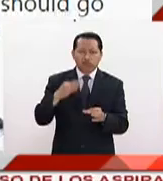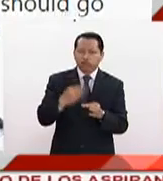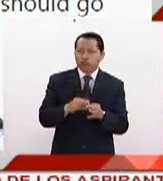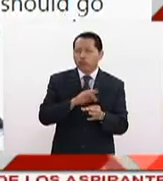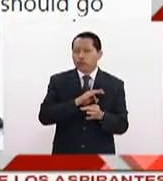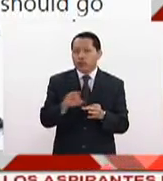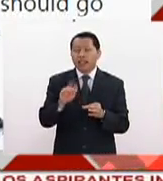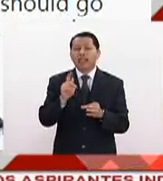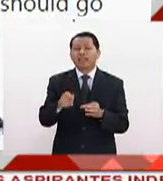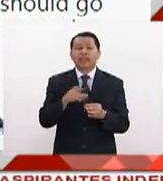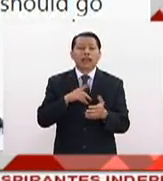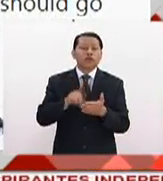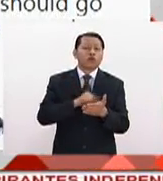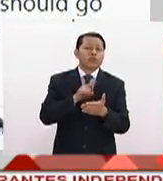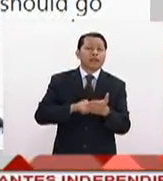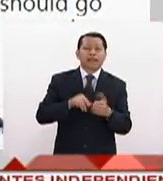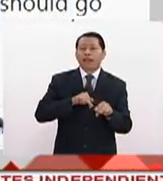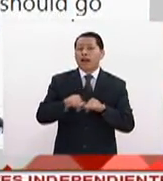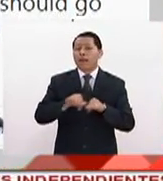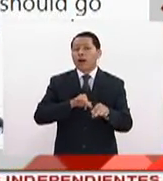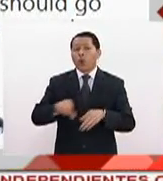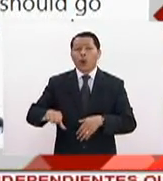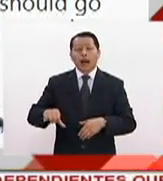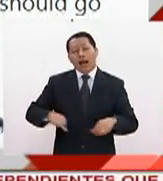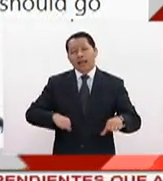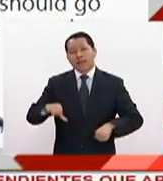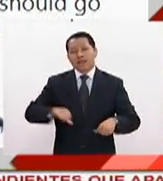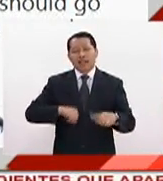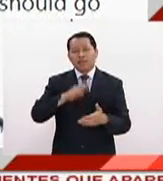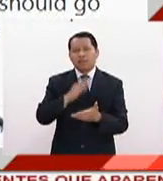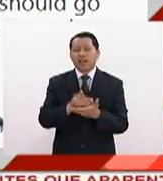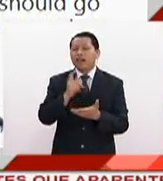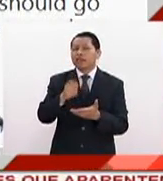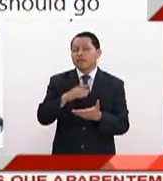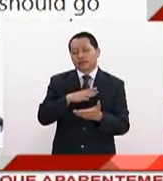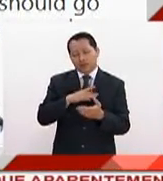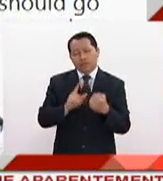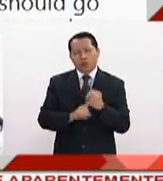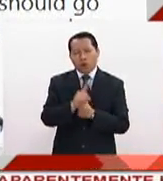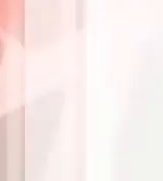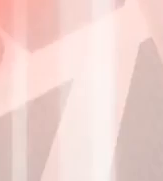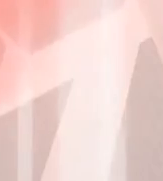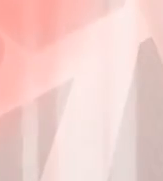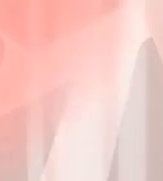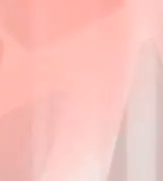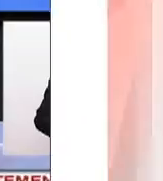que suspenden estas actividades, lo cual está generando pues una crisis de gobierno.